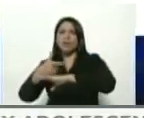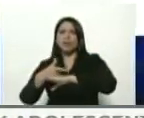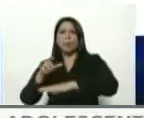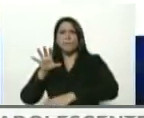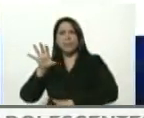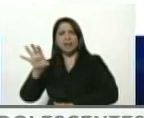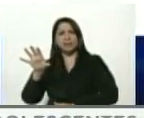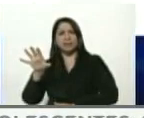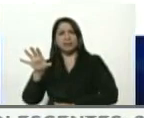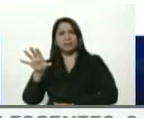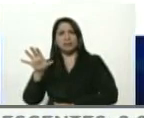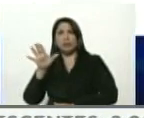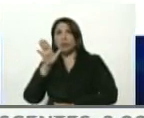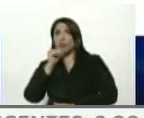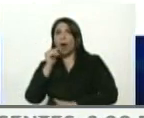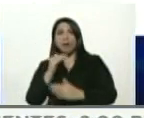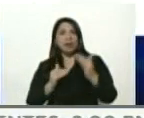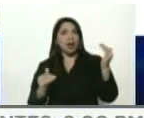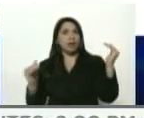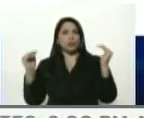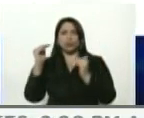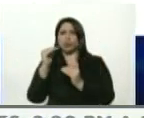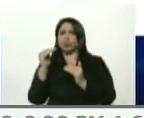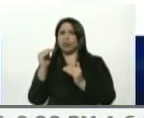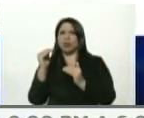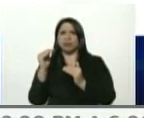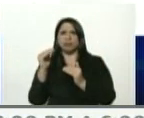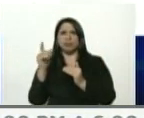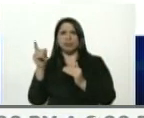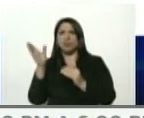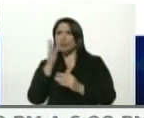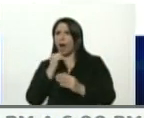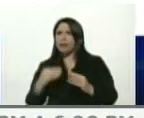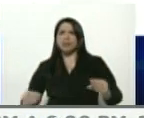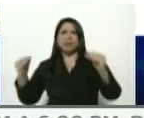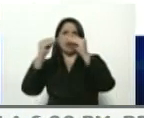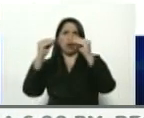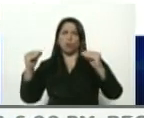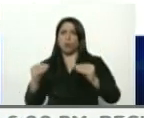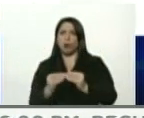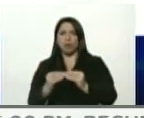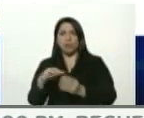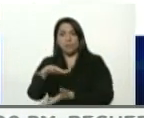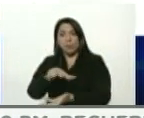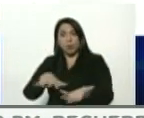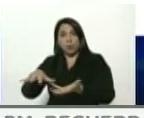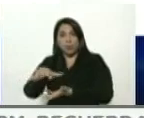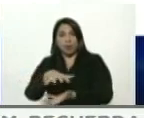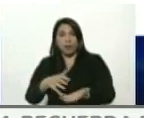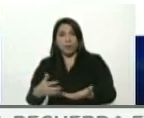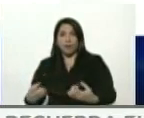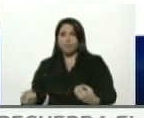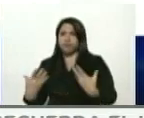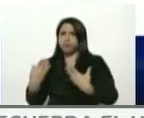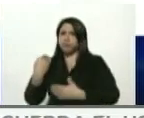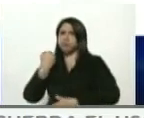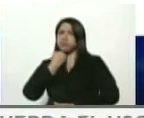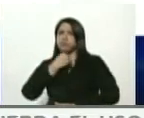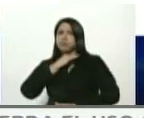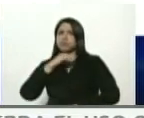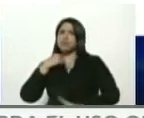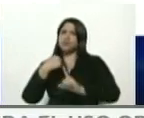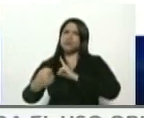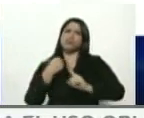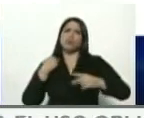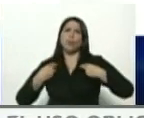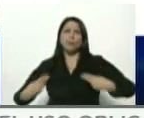países no ha estado a la altura ni en consonancia con la situación de pandemia que está afectando a la humanidad,